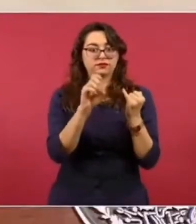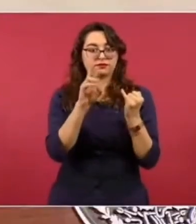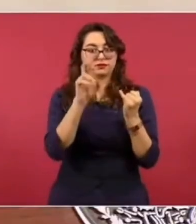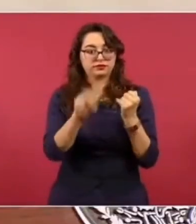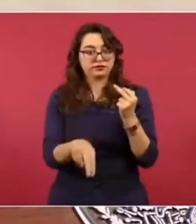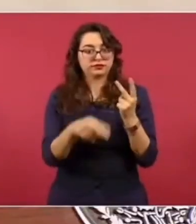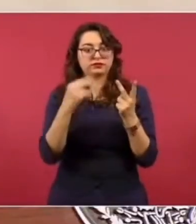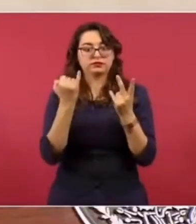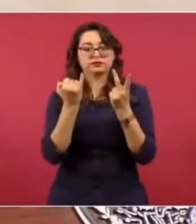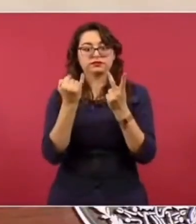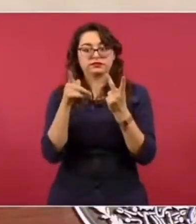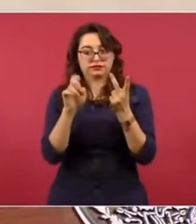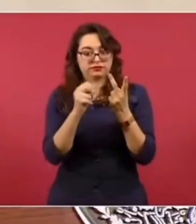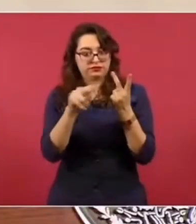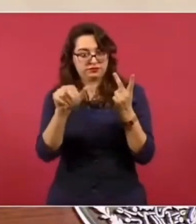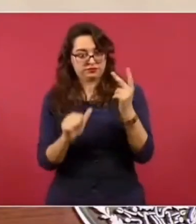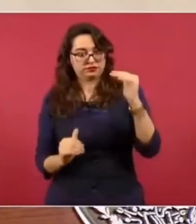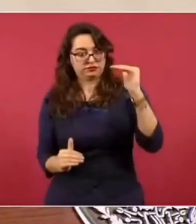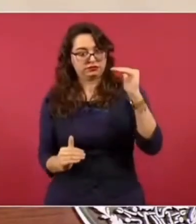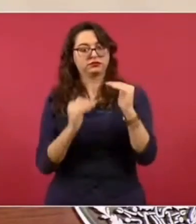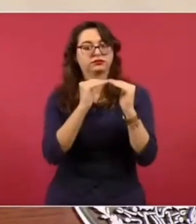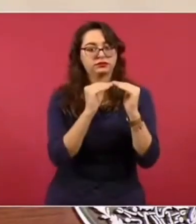Pero ¿cuánto significa